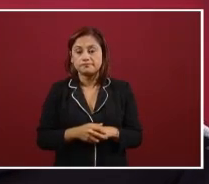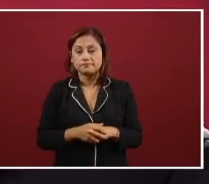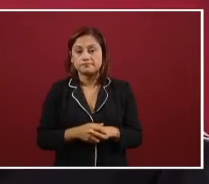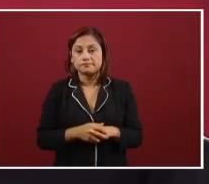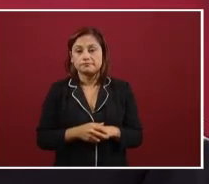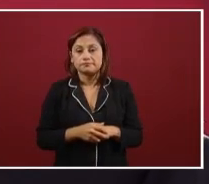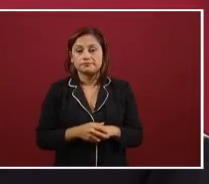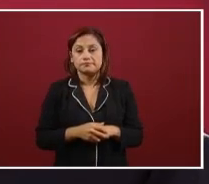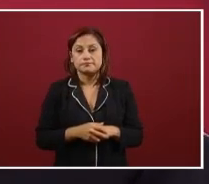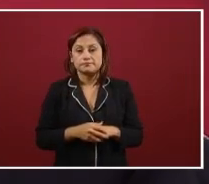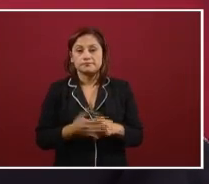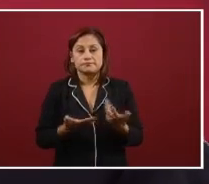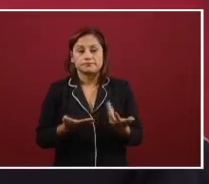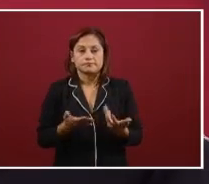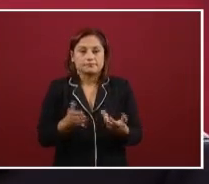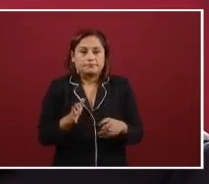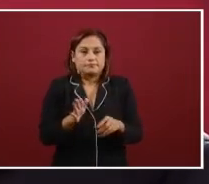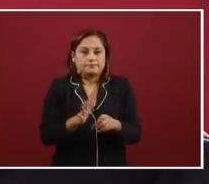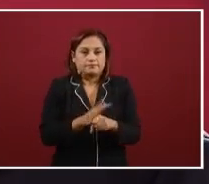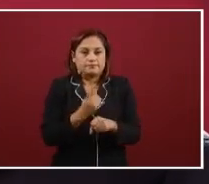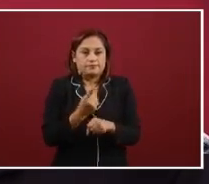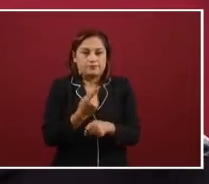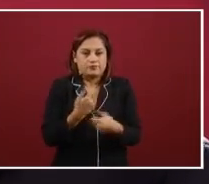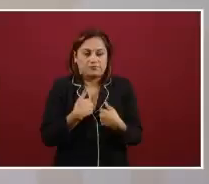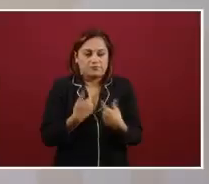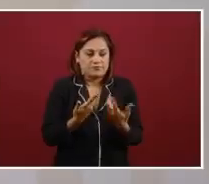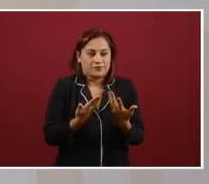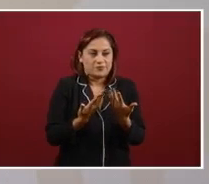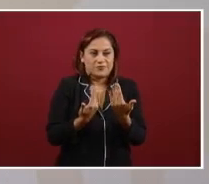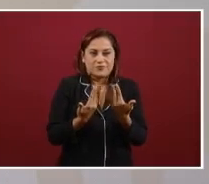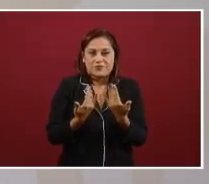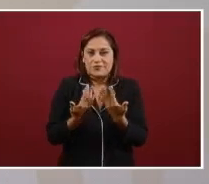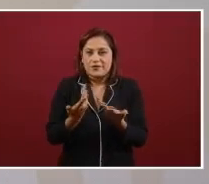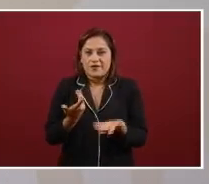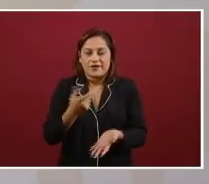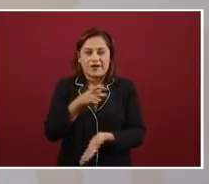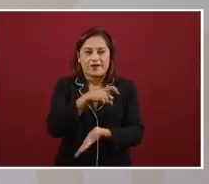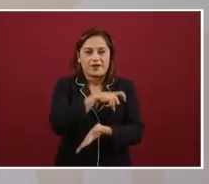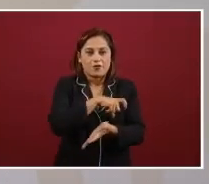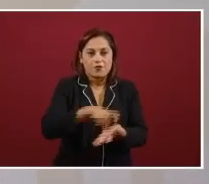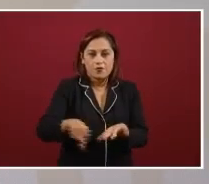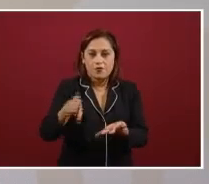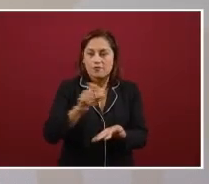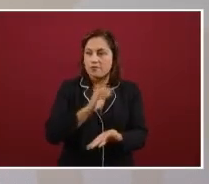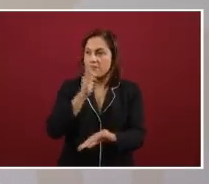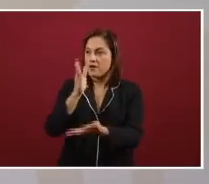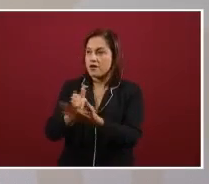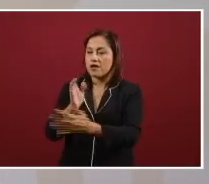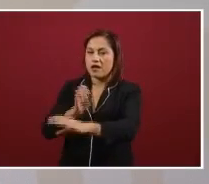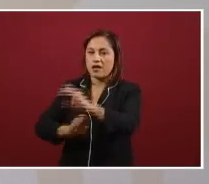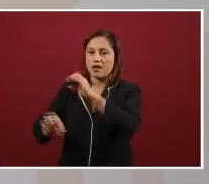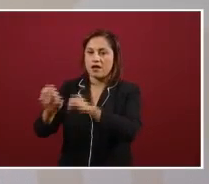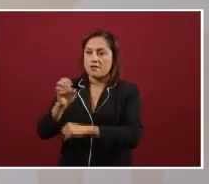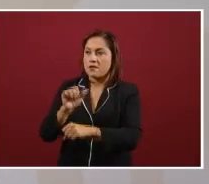porque no tiene para comprar un vehículo